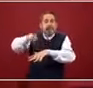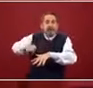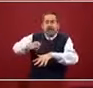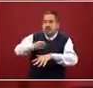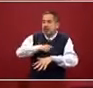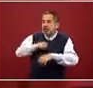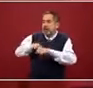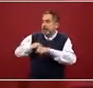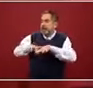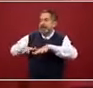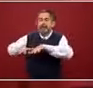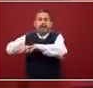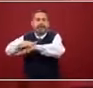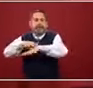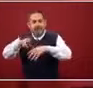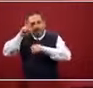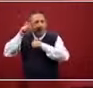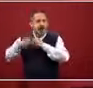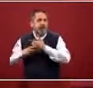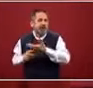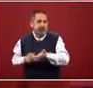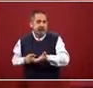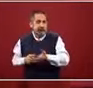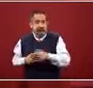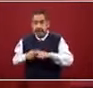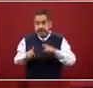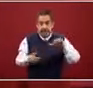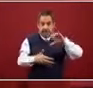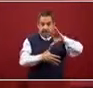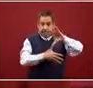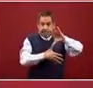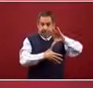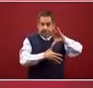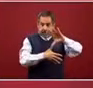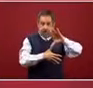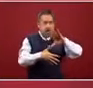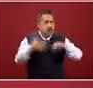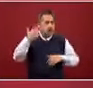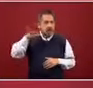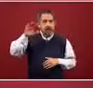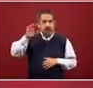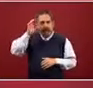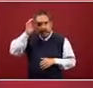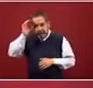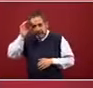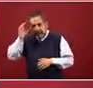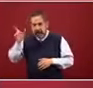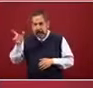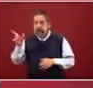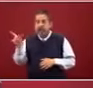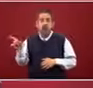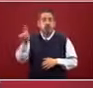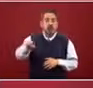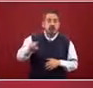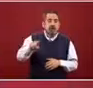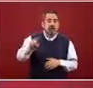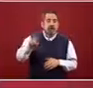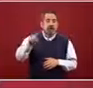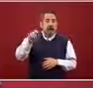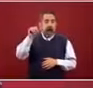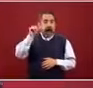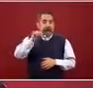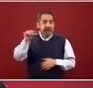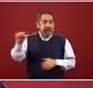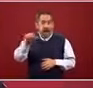todo el territorio europeo. América, indudablemente, como lo fue en su momento China y posteriormente el sureste asiático y después